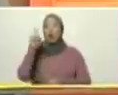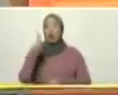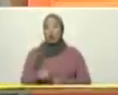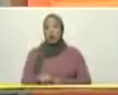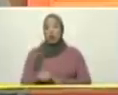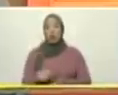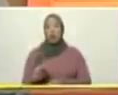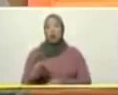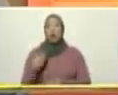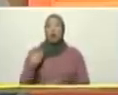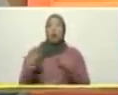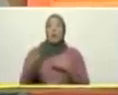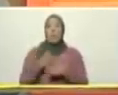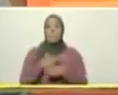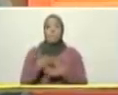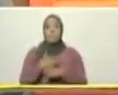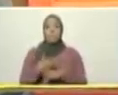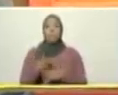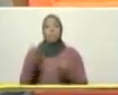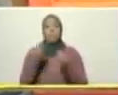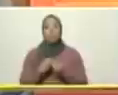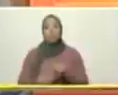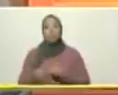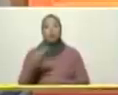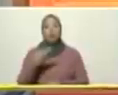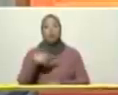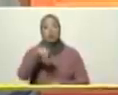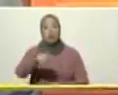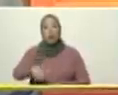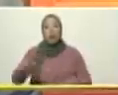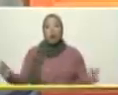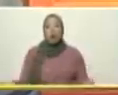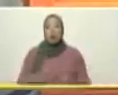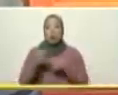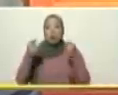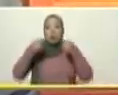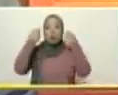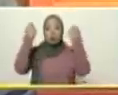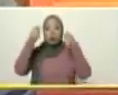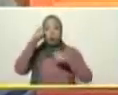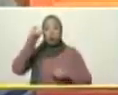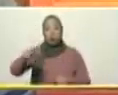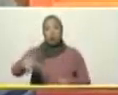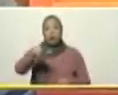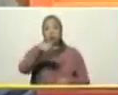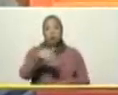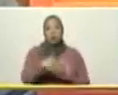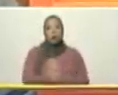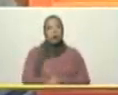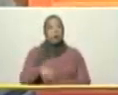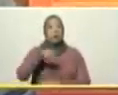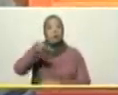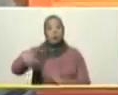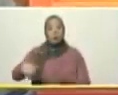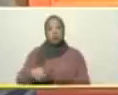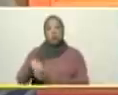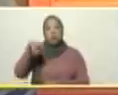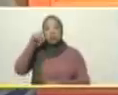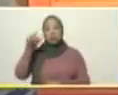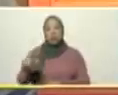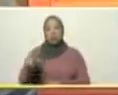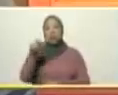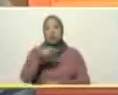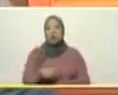los mecanismos que tiene el fascismo para generar propaganda, para imponer en la percepción de los pueblos